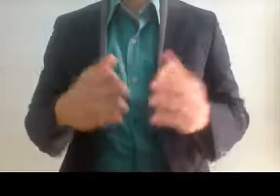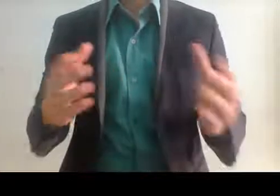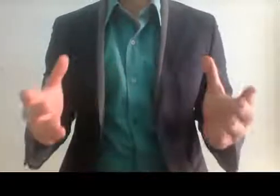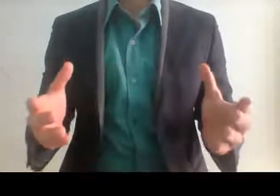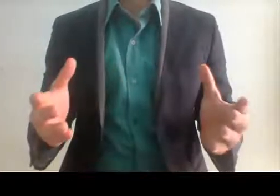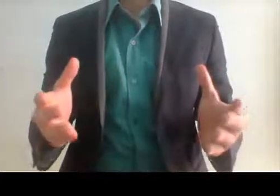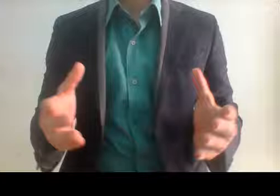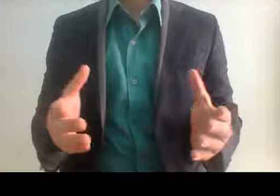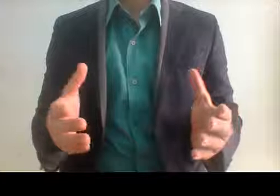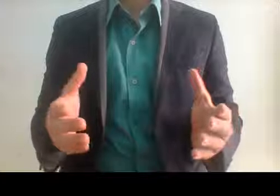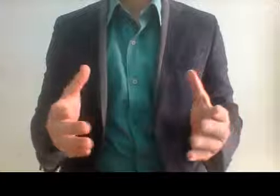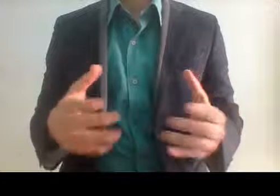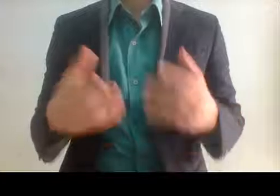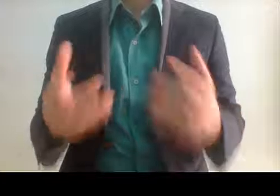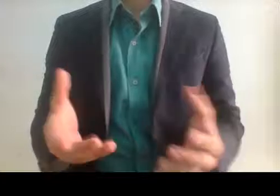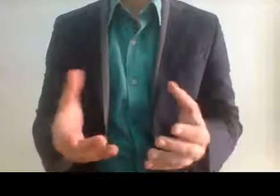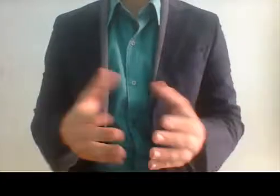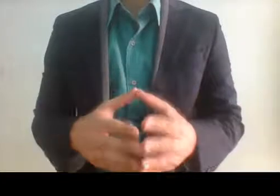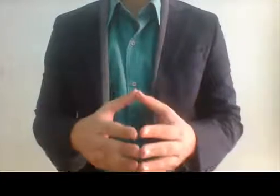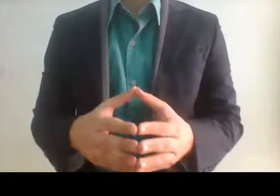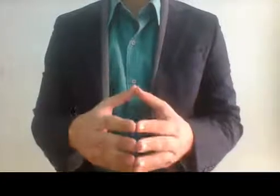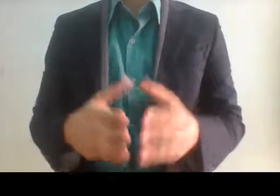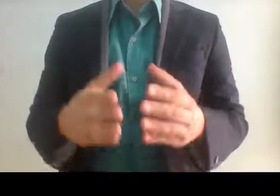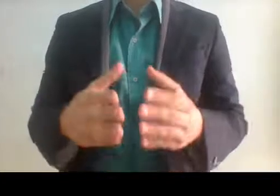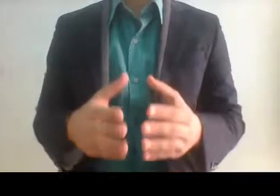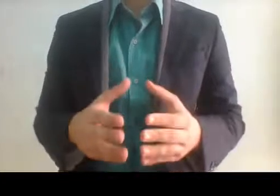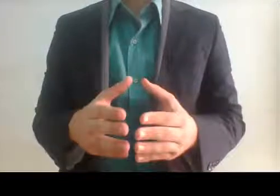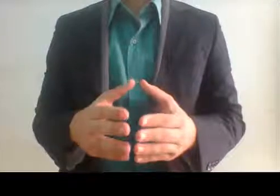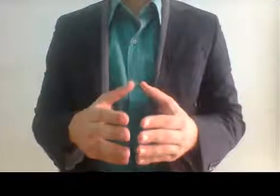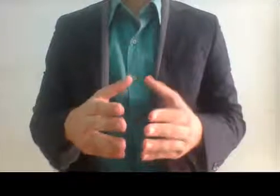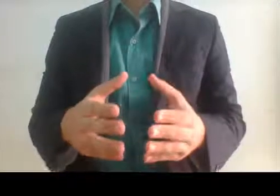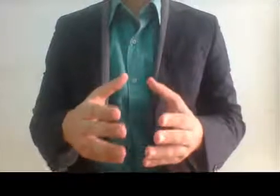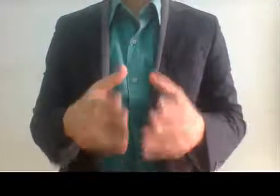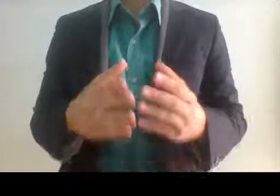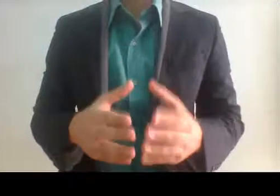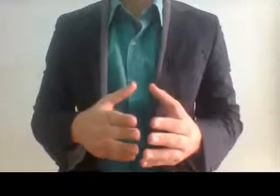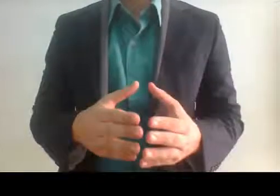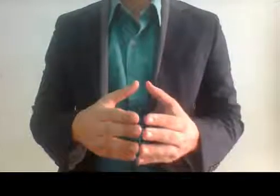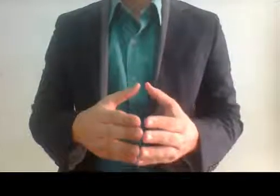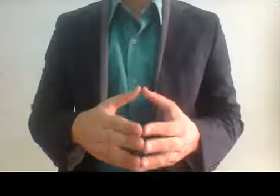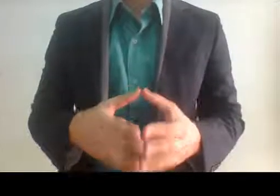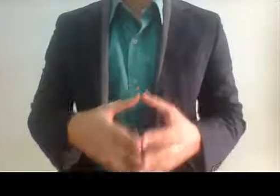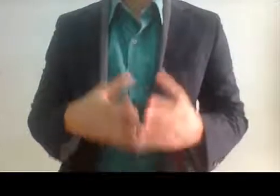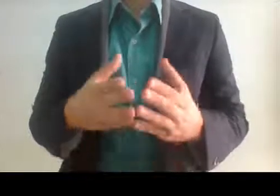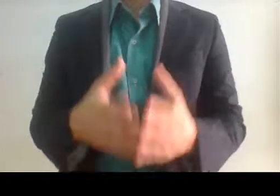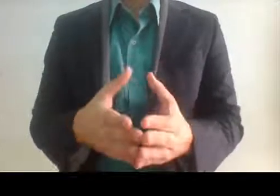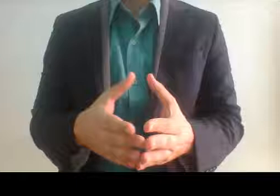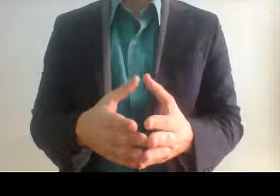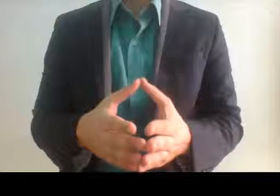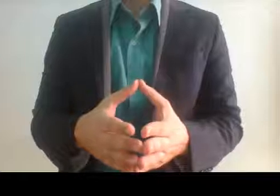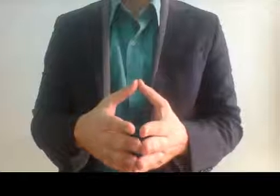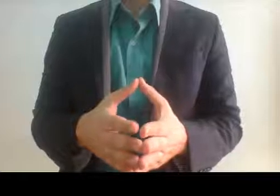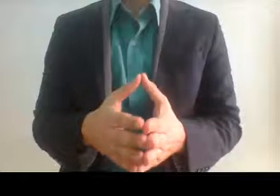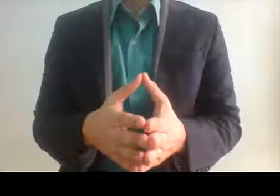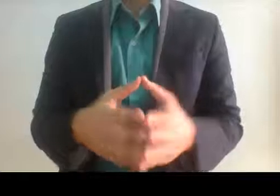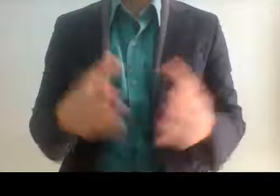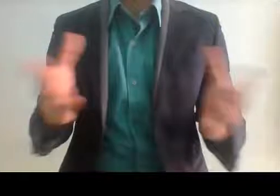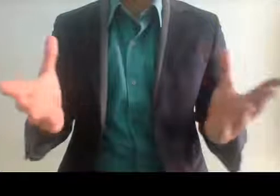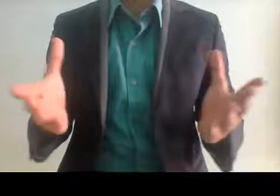Bueno, esto hace precisamente que las organizaciones criminales vayan perdiendo poder económico y esto le